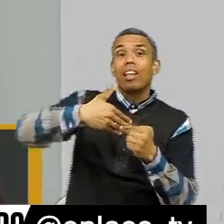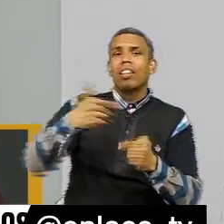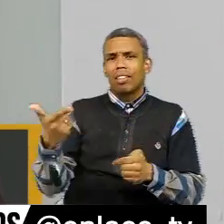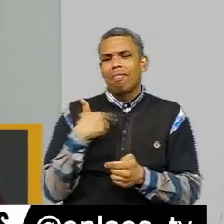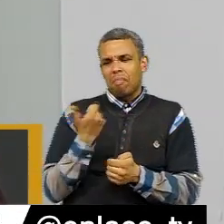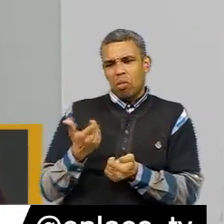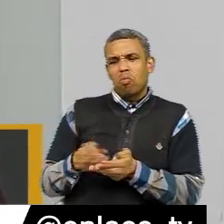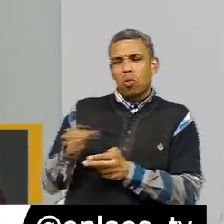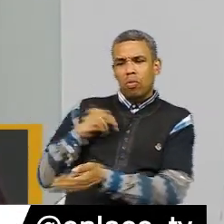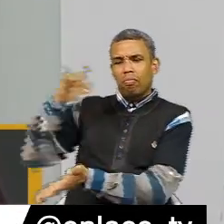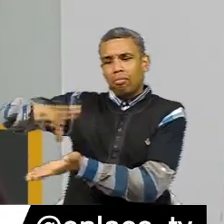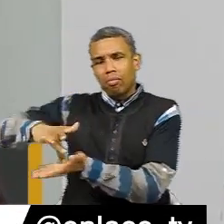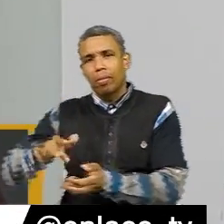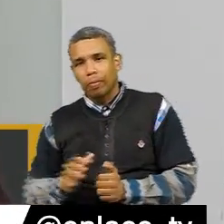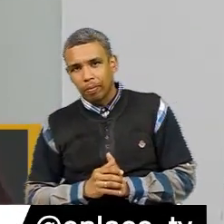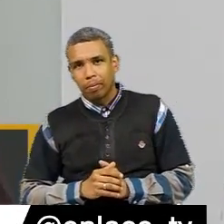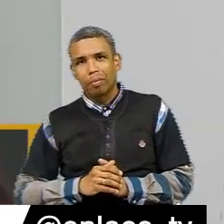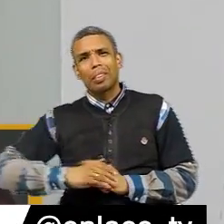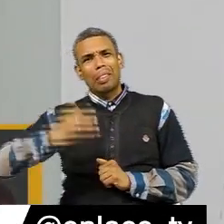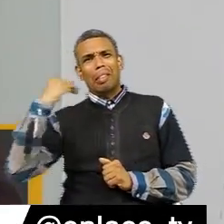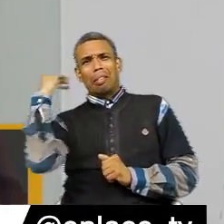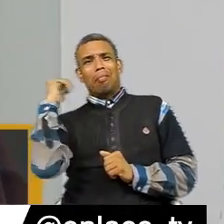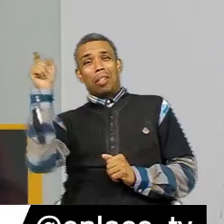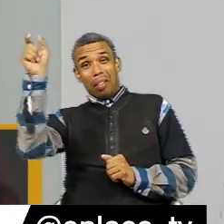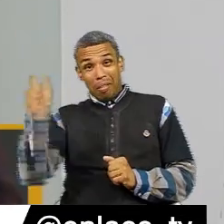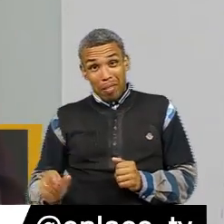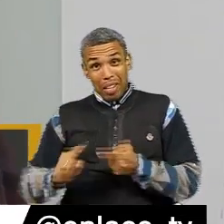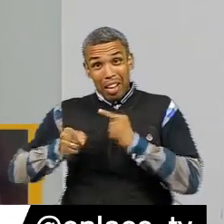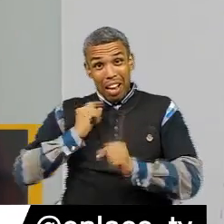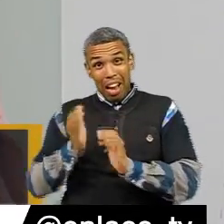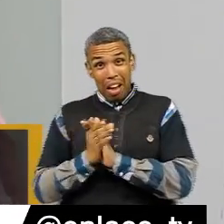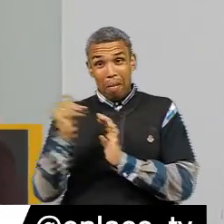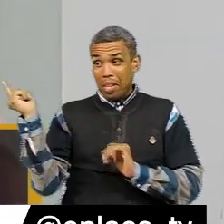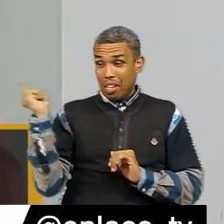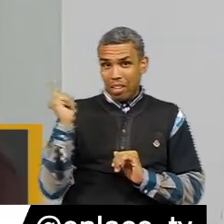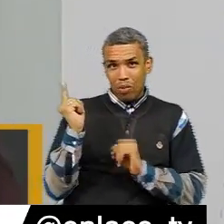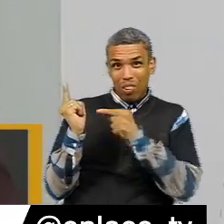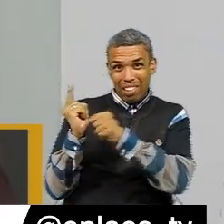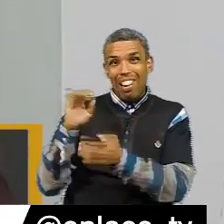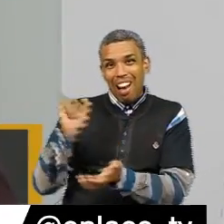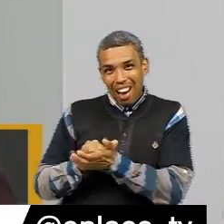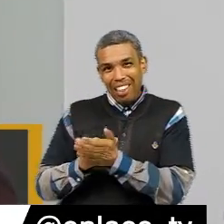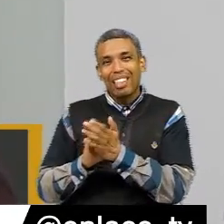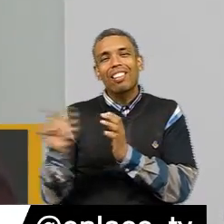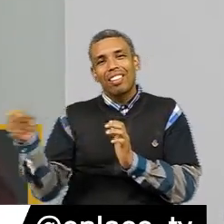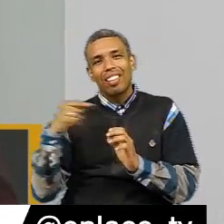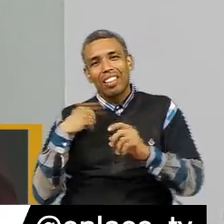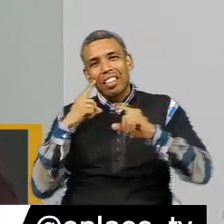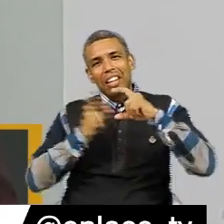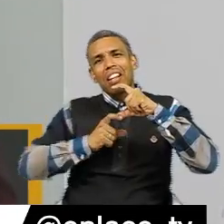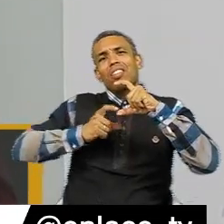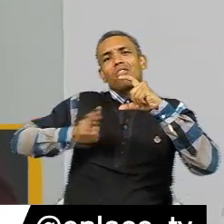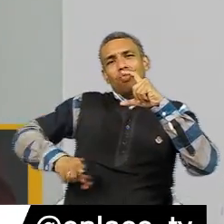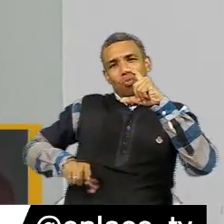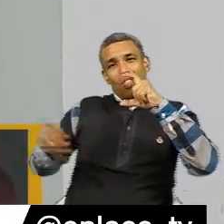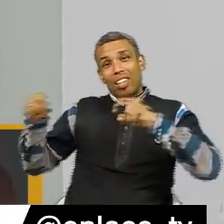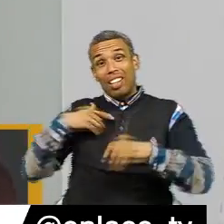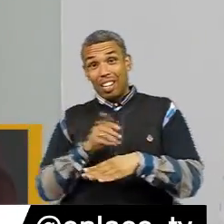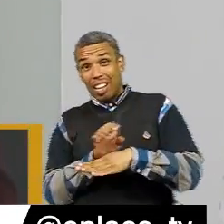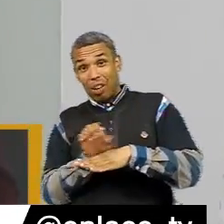amigo ecuatoriano haya venido esa vez a ser él quien me abriera las puertas, quien me presentara como escritora aquí en Barranca, fue